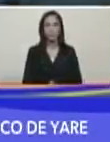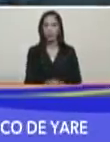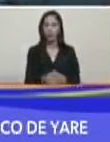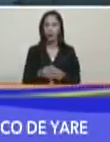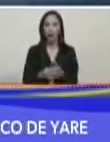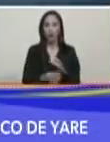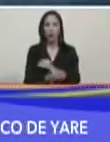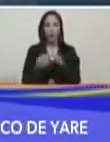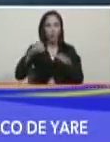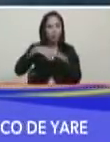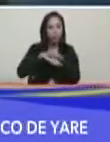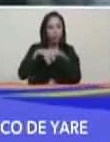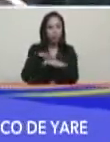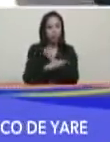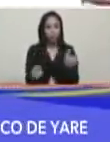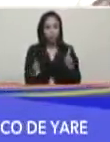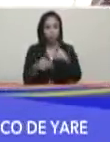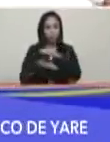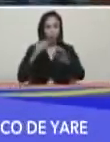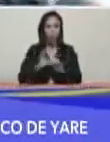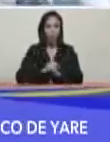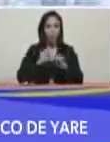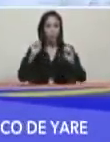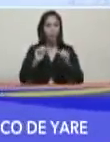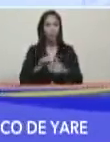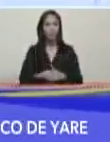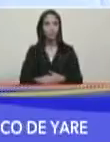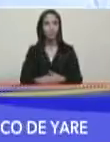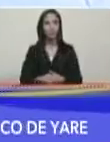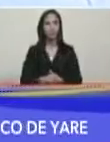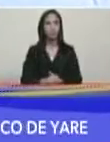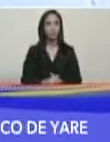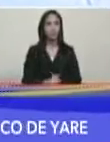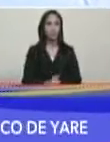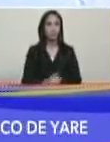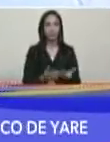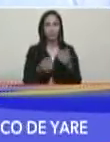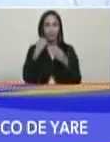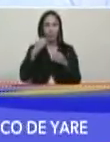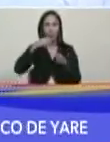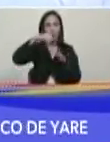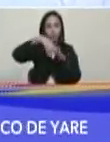por favor, cámara. Aquí hacen el llenado de la bolsa.